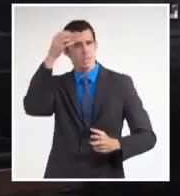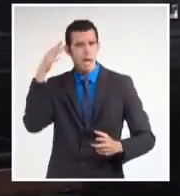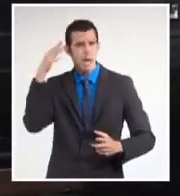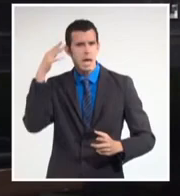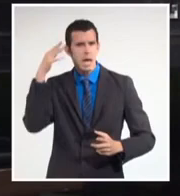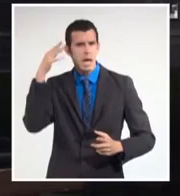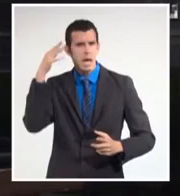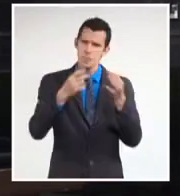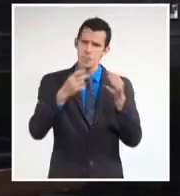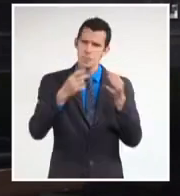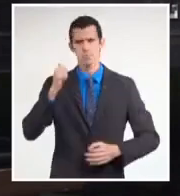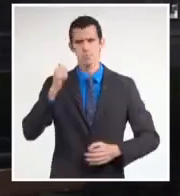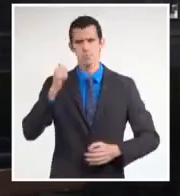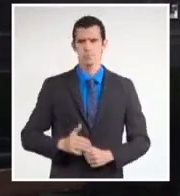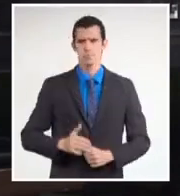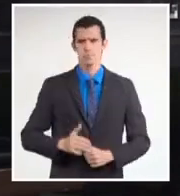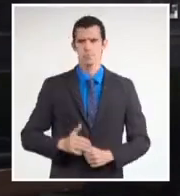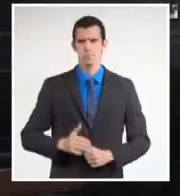Vamos a compartirla.